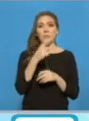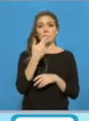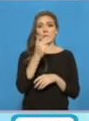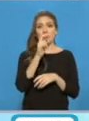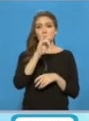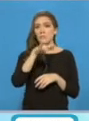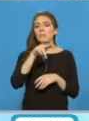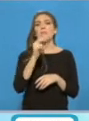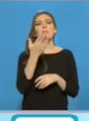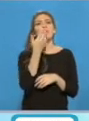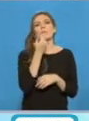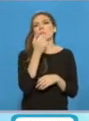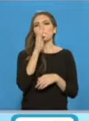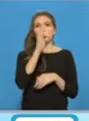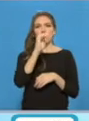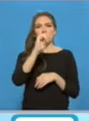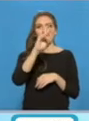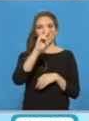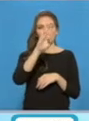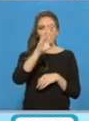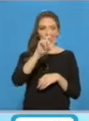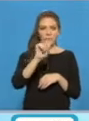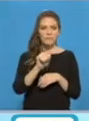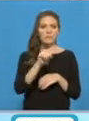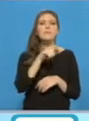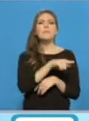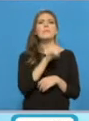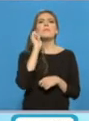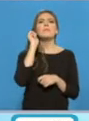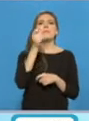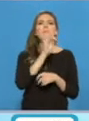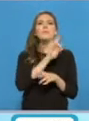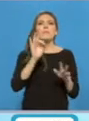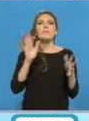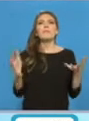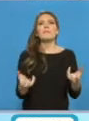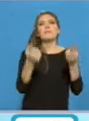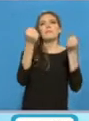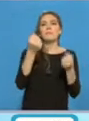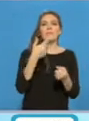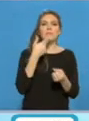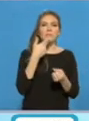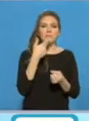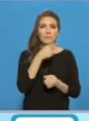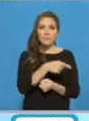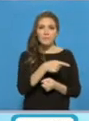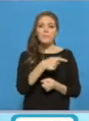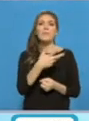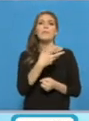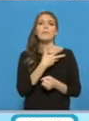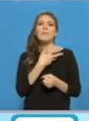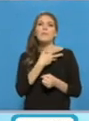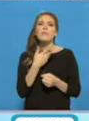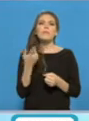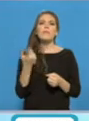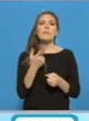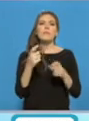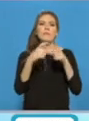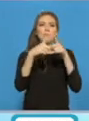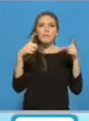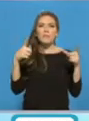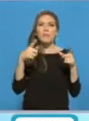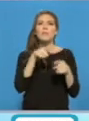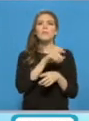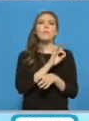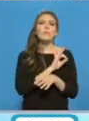no tiene fibra. ¿Qué podríamos ser rescatable? Bueno, pues la parte muy rescatable es que hay una presentación con fibra. Es decir,